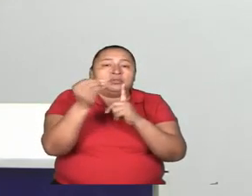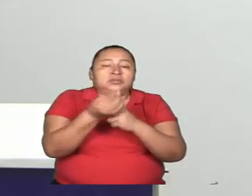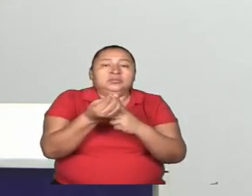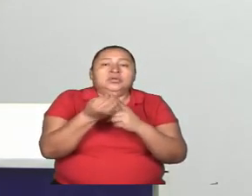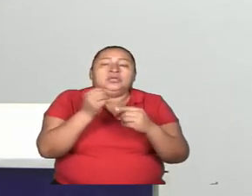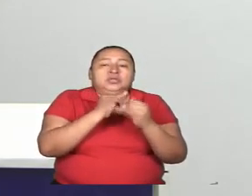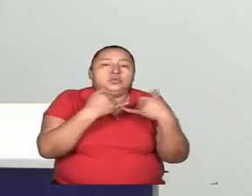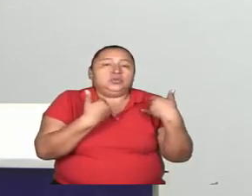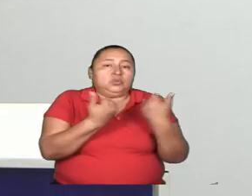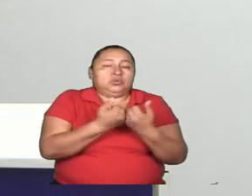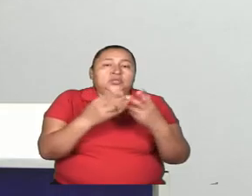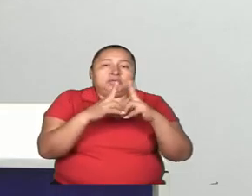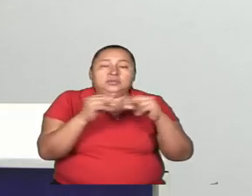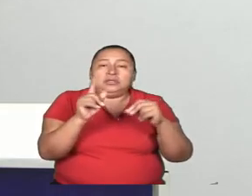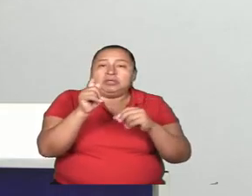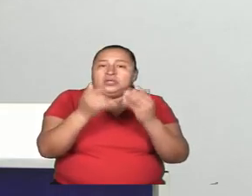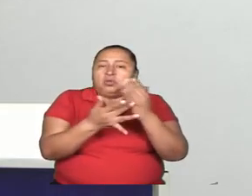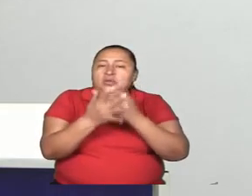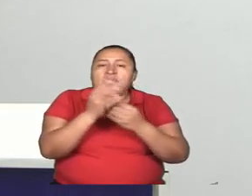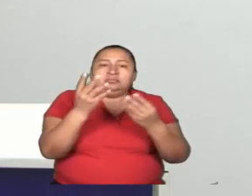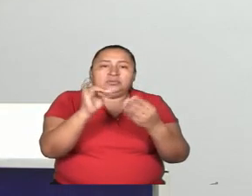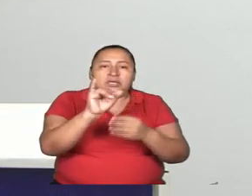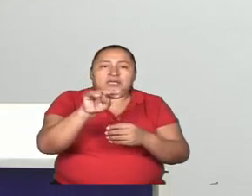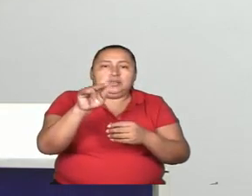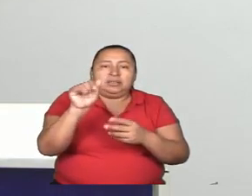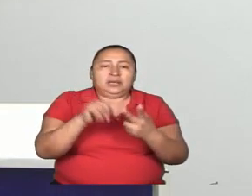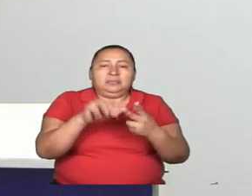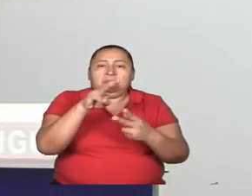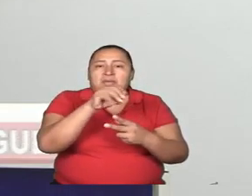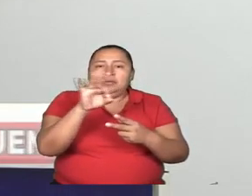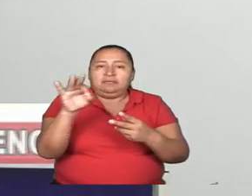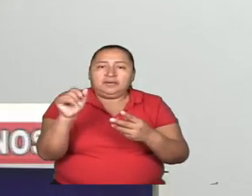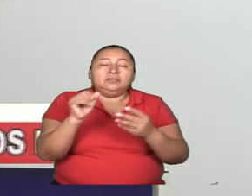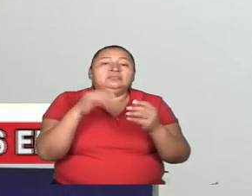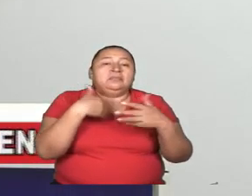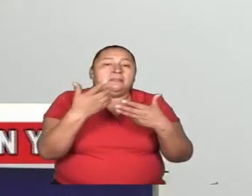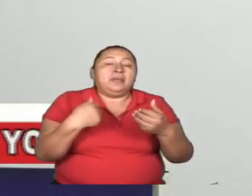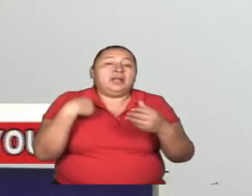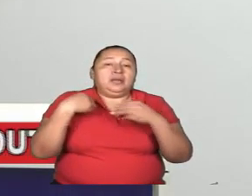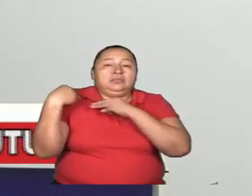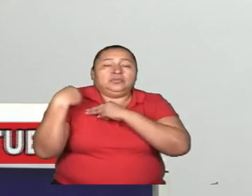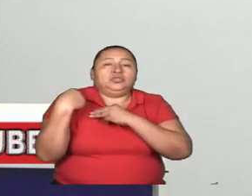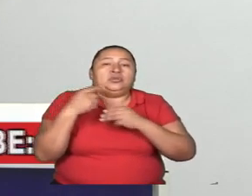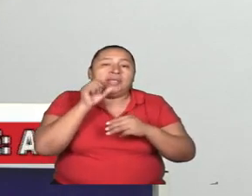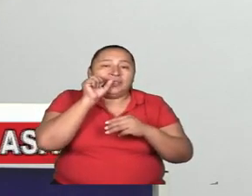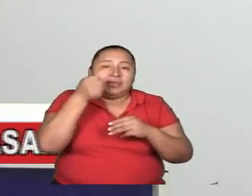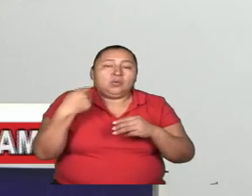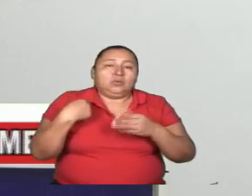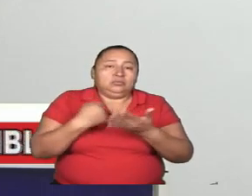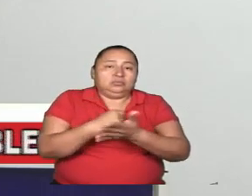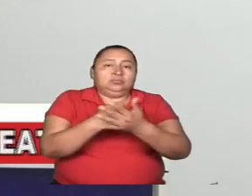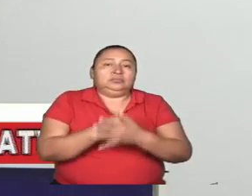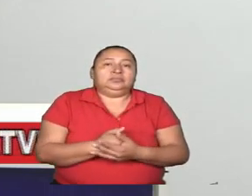de Tecnología Agropecuaria y el Ministerio de Economía Familiar, y esto acompañado de la misión técnica de Taiwán.